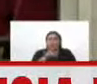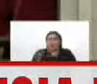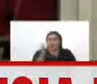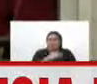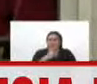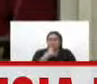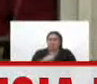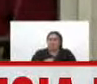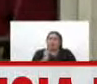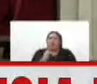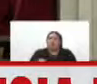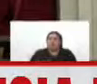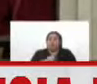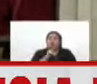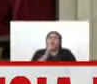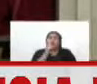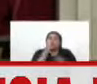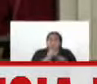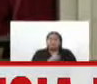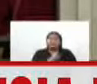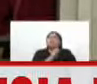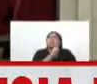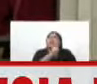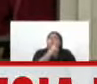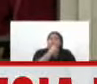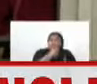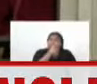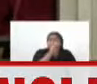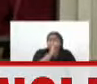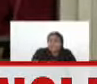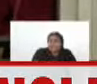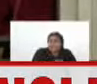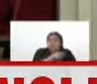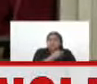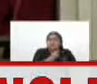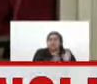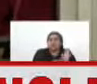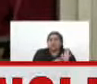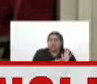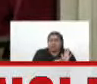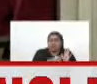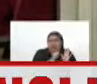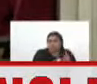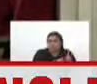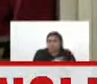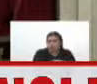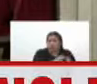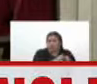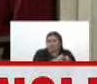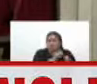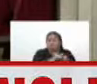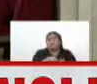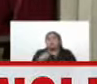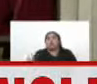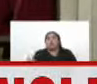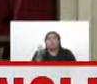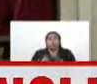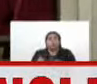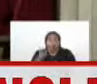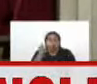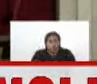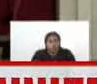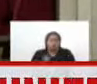ratas, de todo tipo de improperios con respecto al Congreso. Pero todos los presidentes en la Argentina, desde Menem para acá,